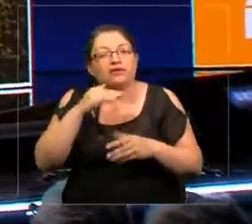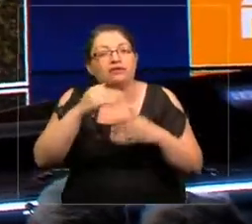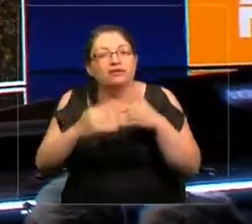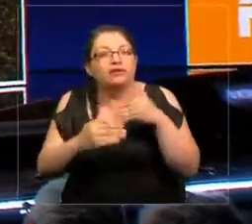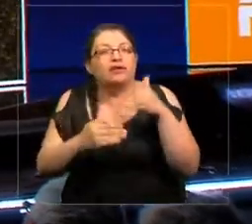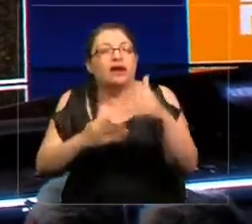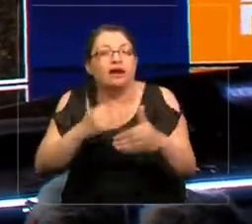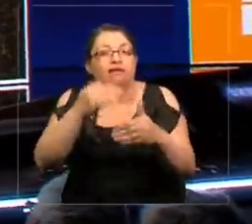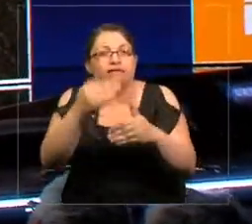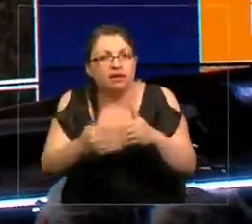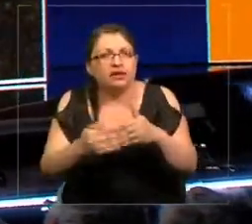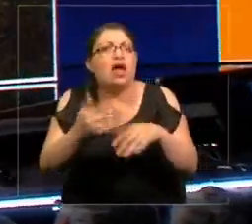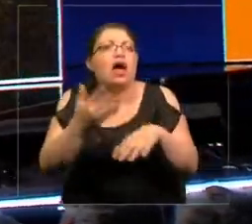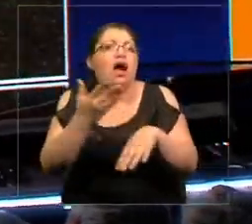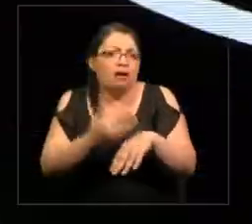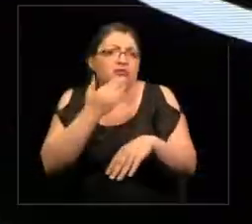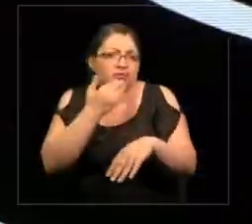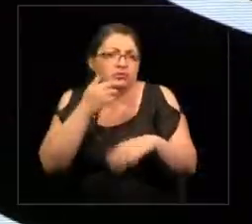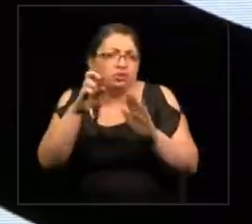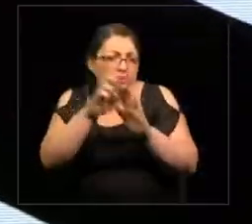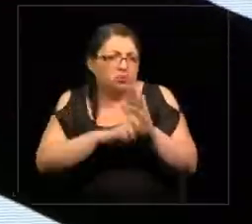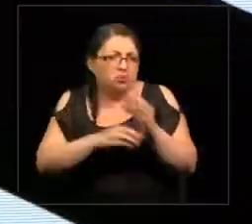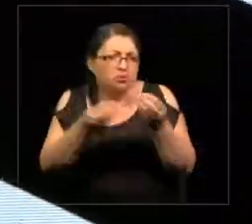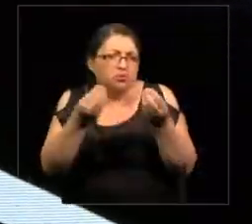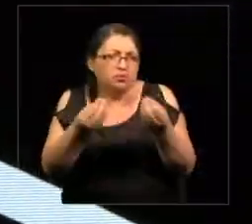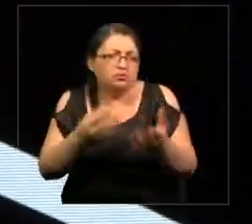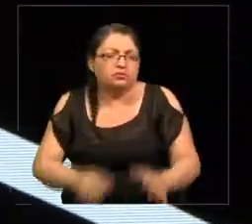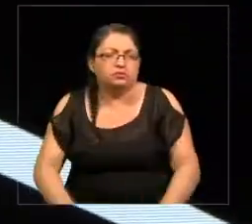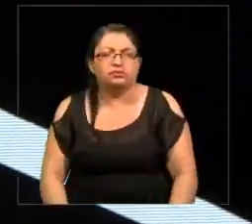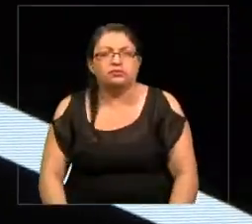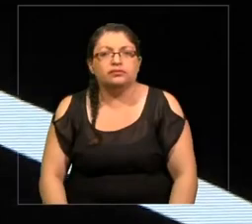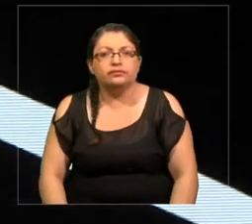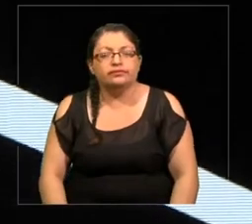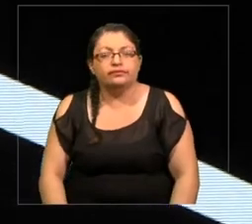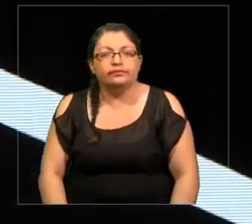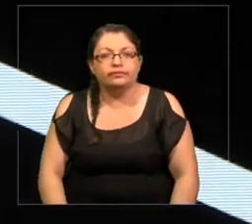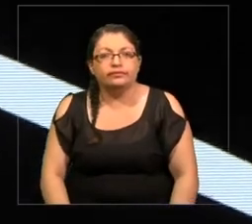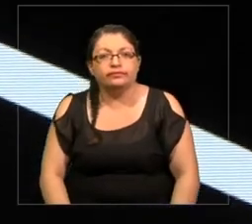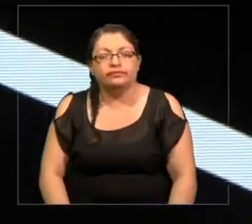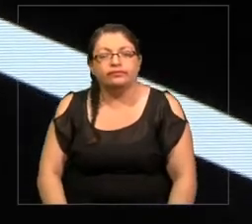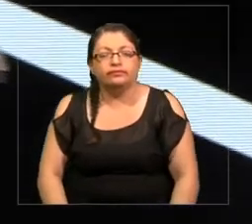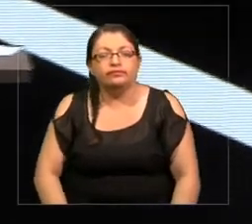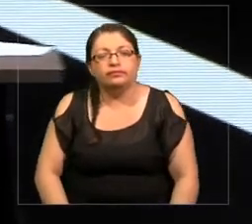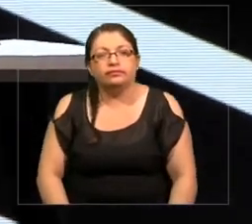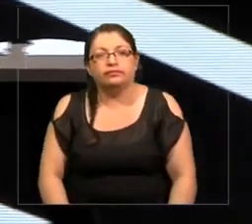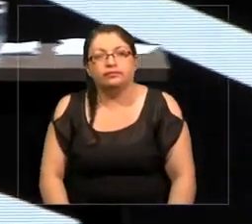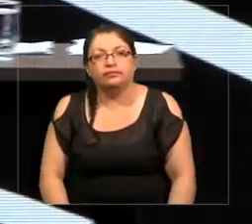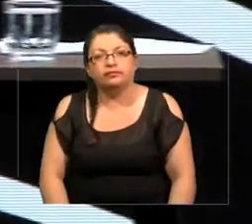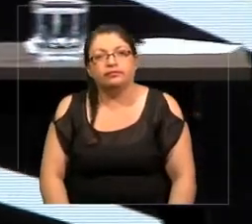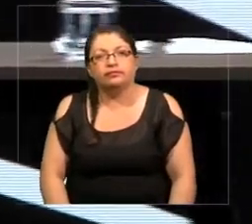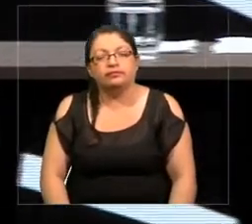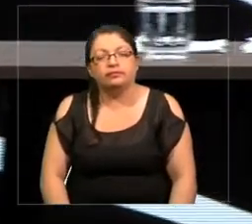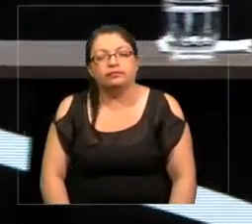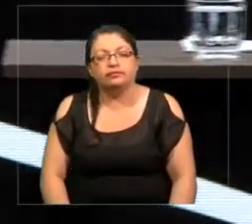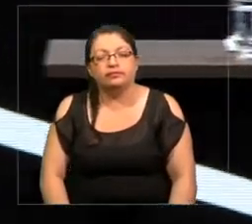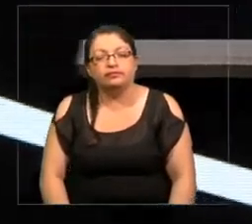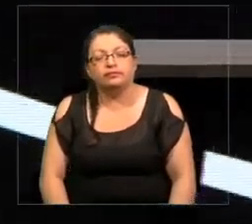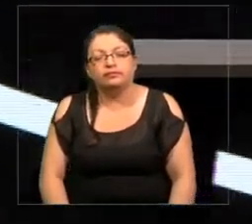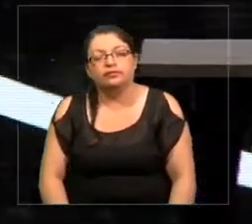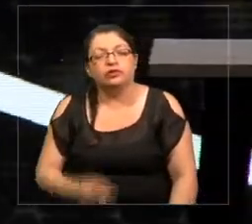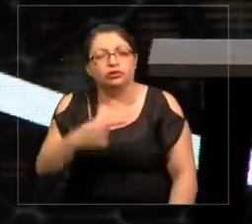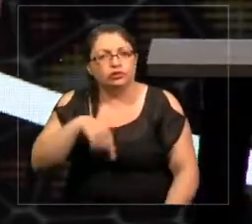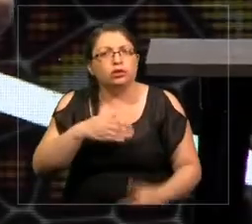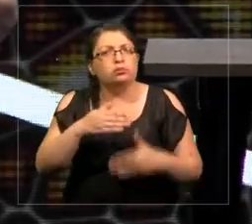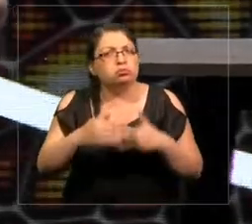hay proyectos buenos y que de cierta forma vamos por buen camino y